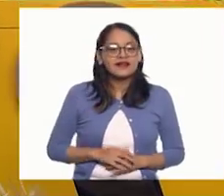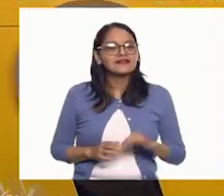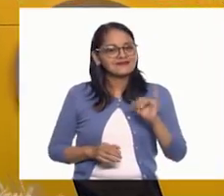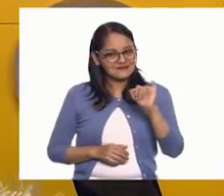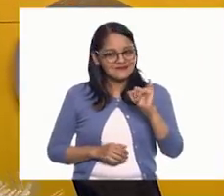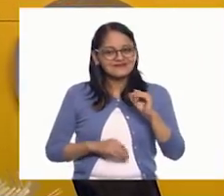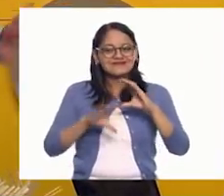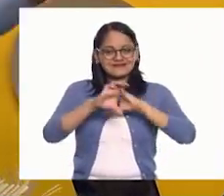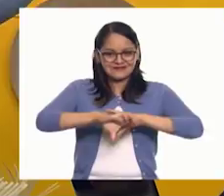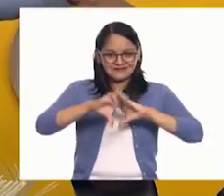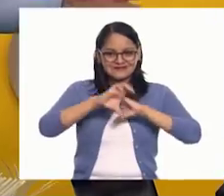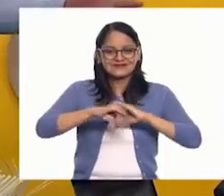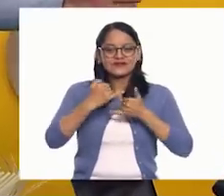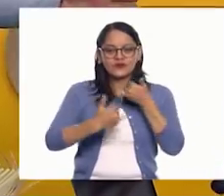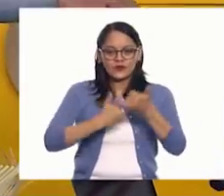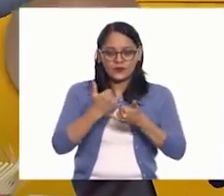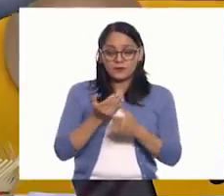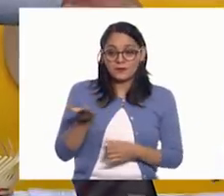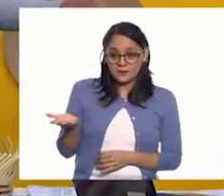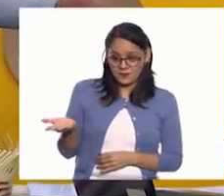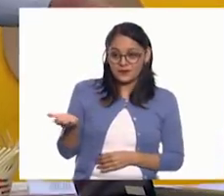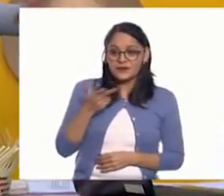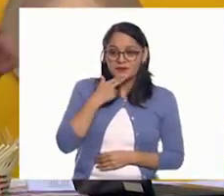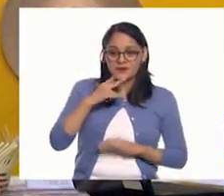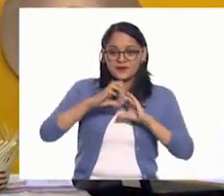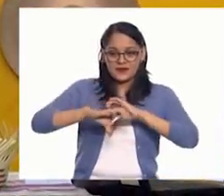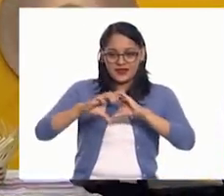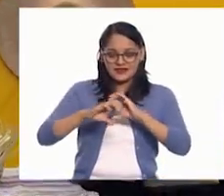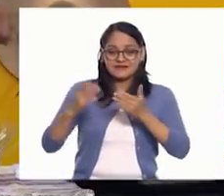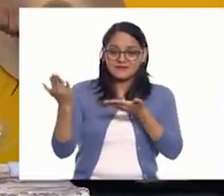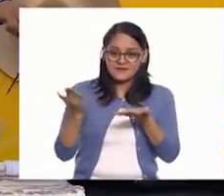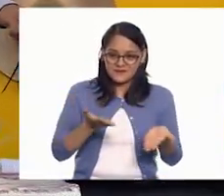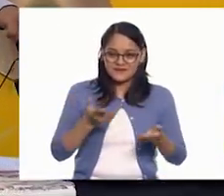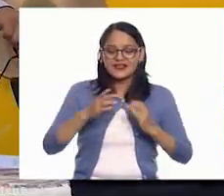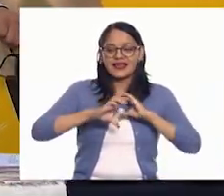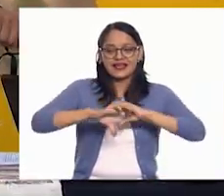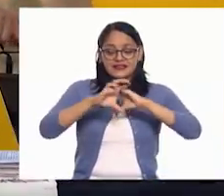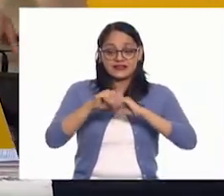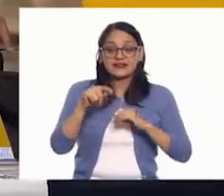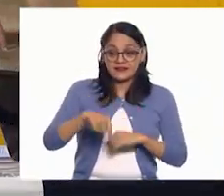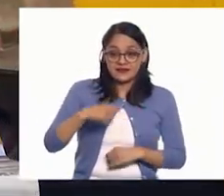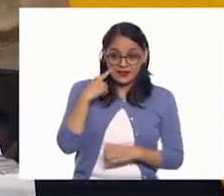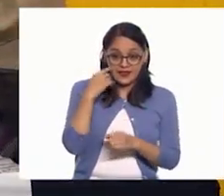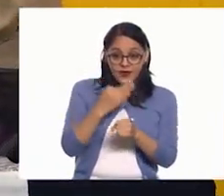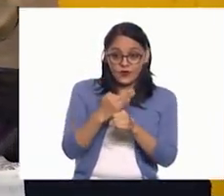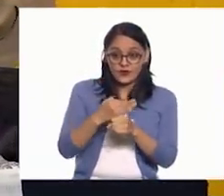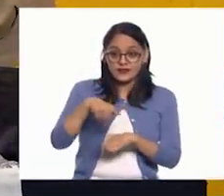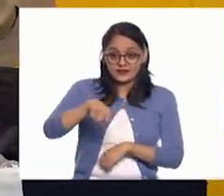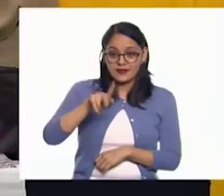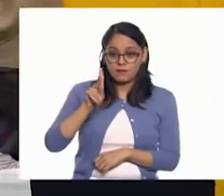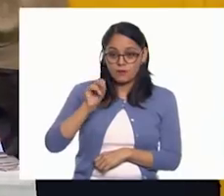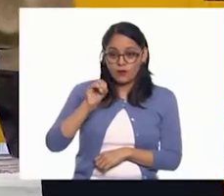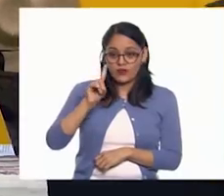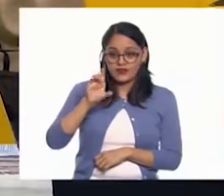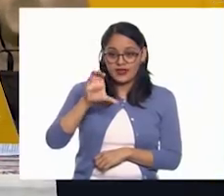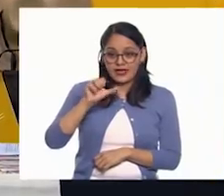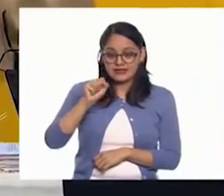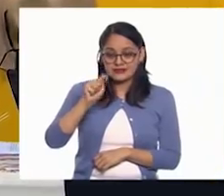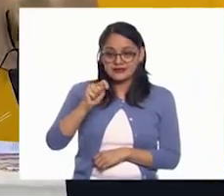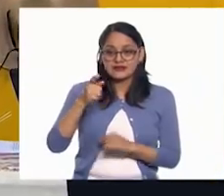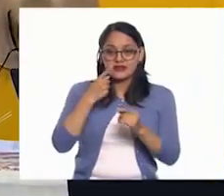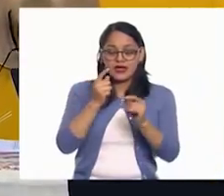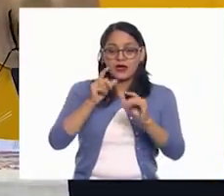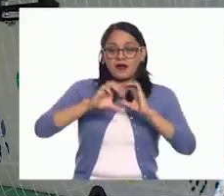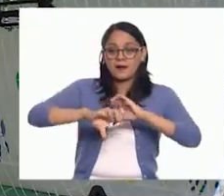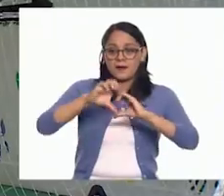canciones, estos juegos que Don Canta nos trae y que ya está en grabación aquí en el podcast. Todos estamos